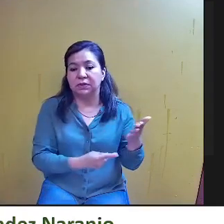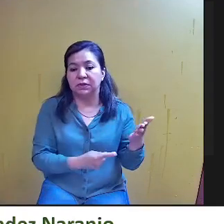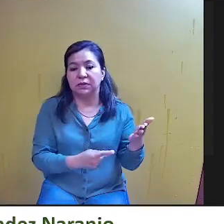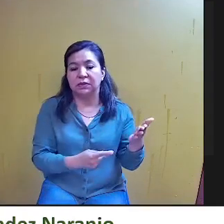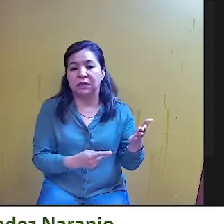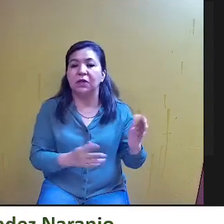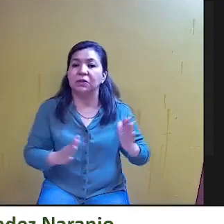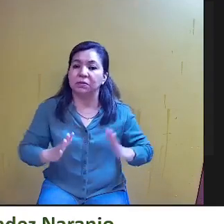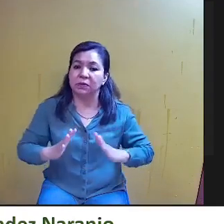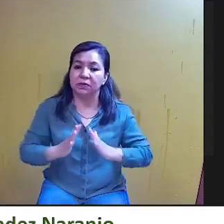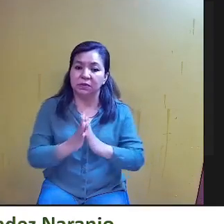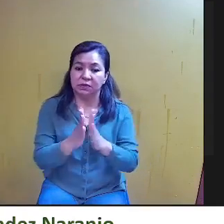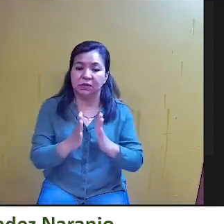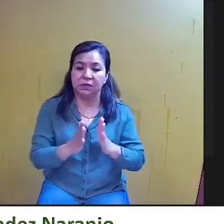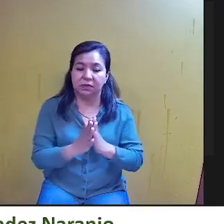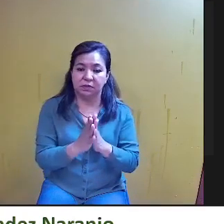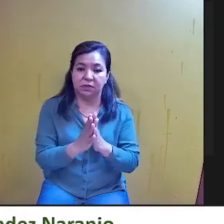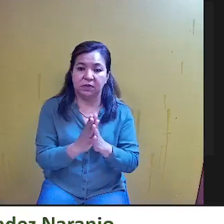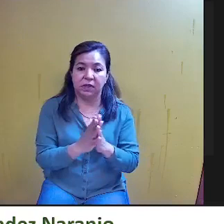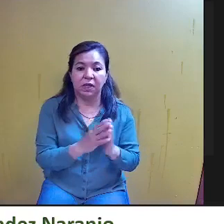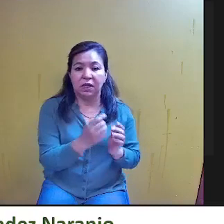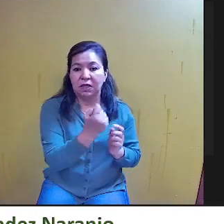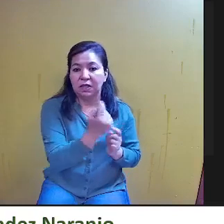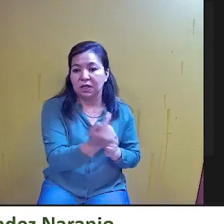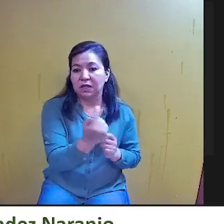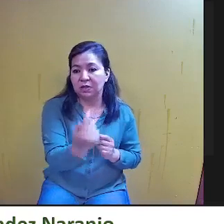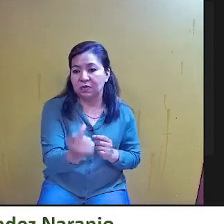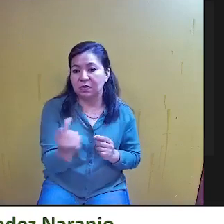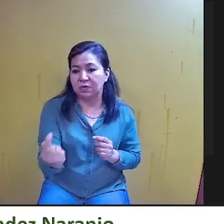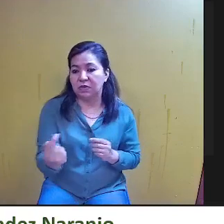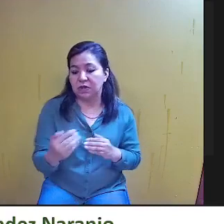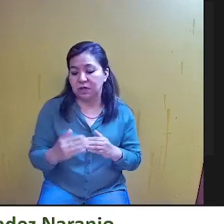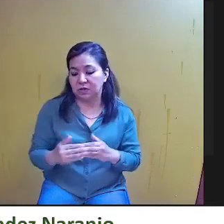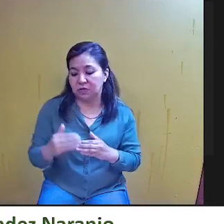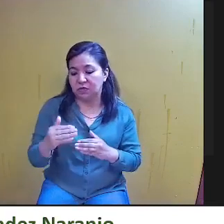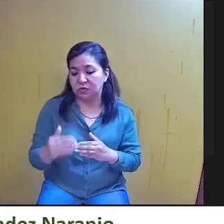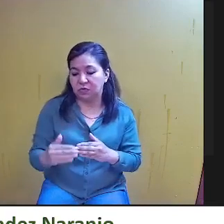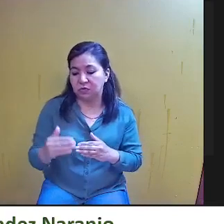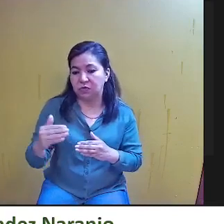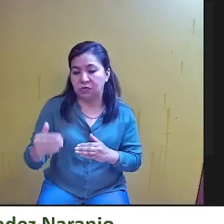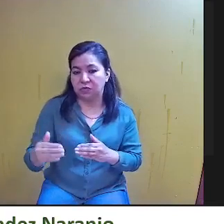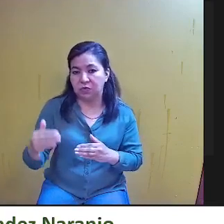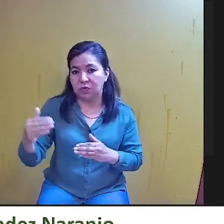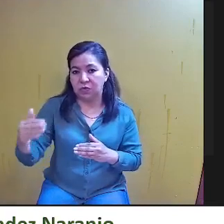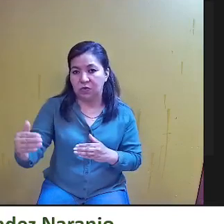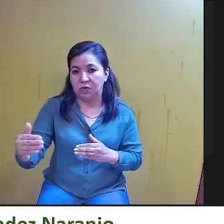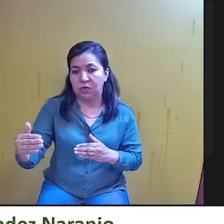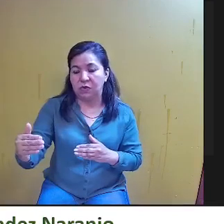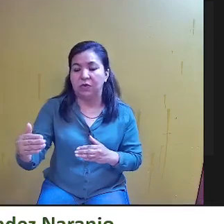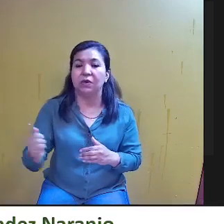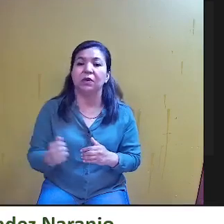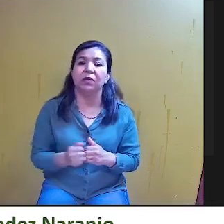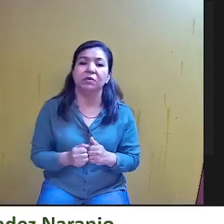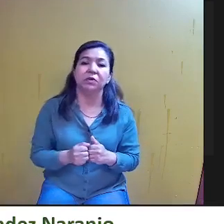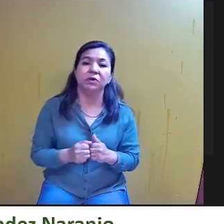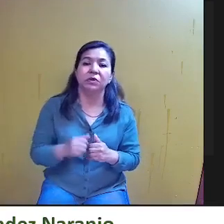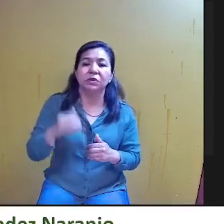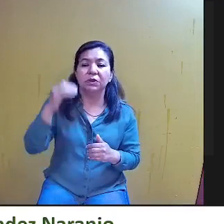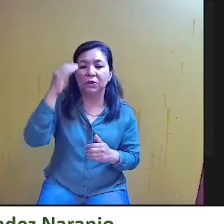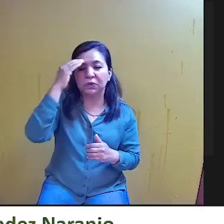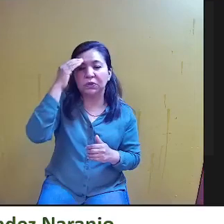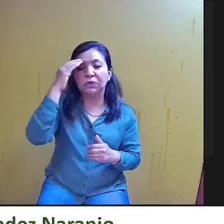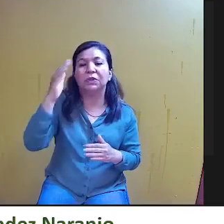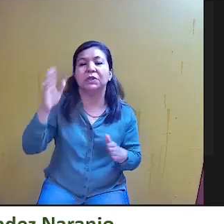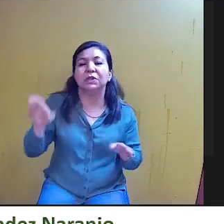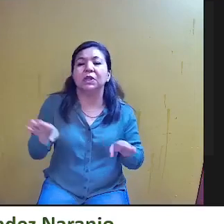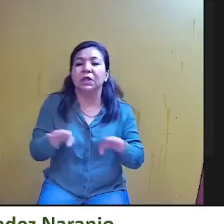los participantes hubieran acreditado cada una de las etapas del proceso de selección y designación, contando con amplios conocimientos en la materia